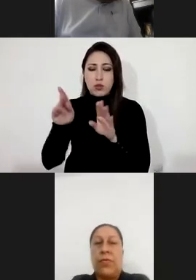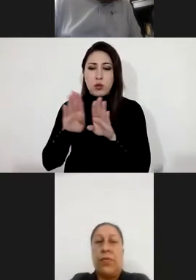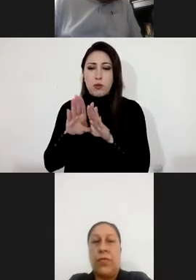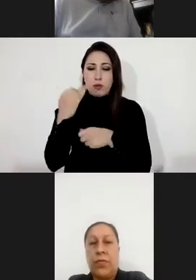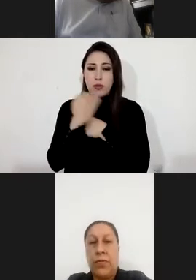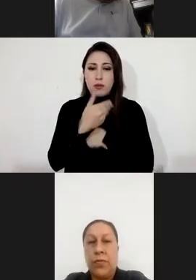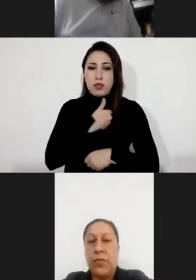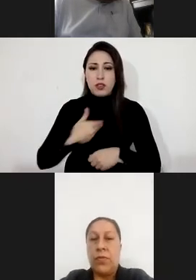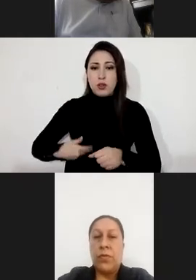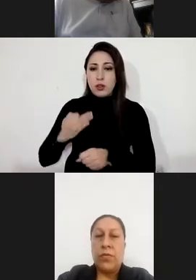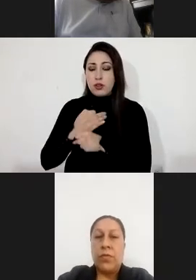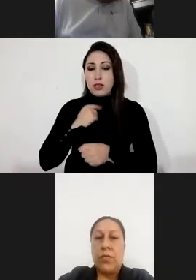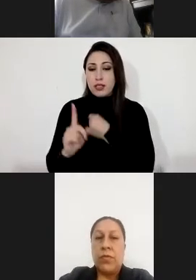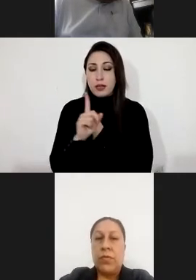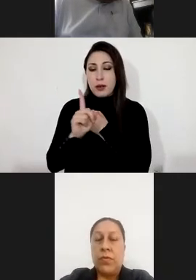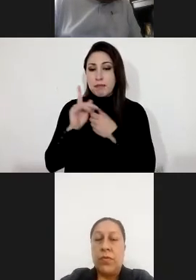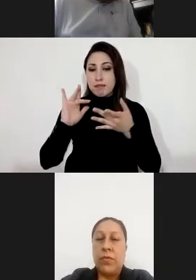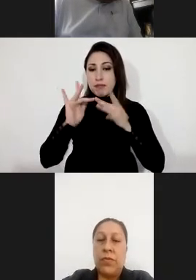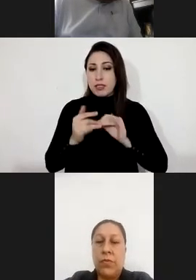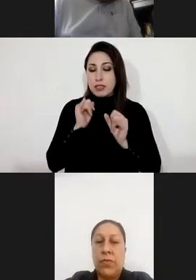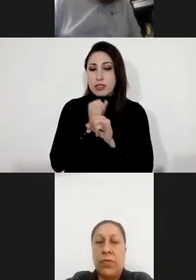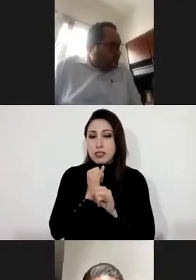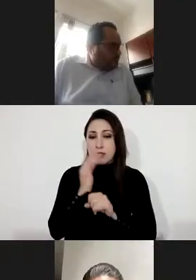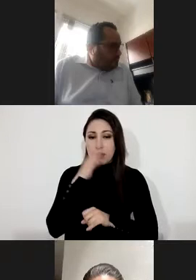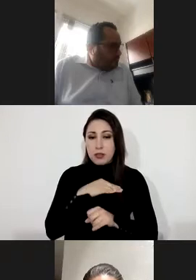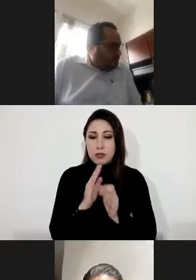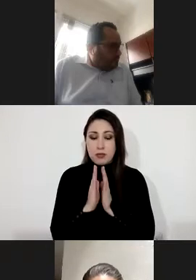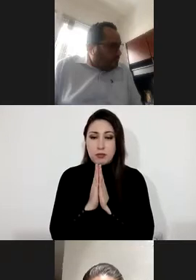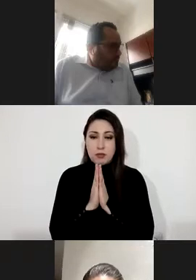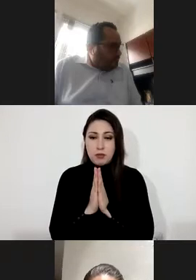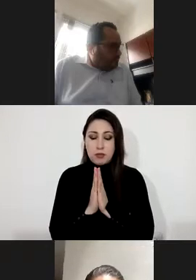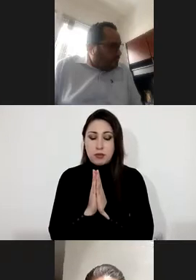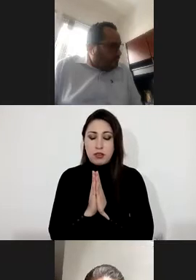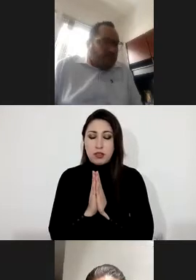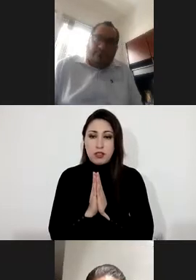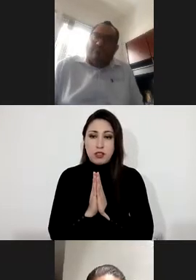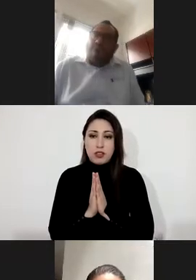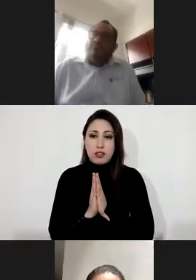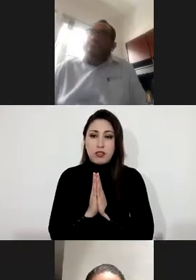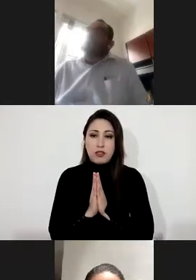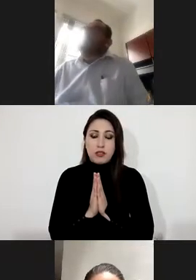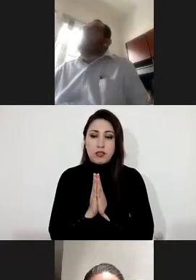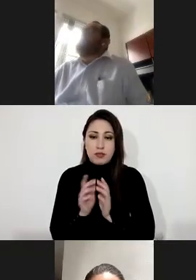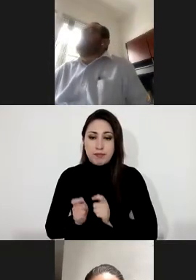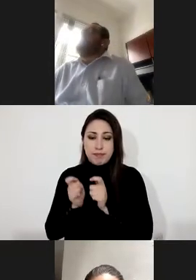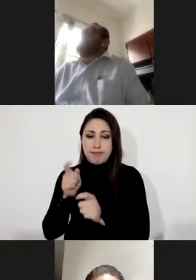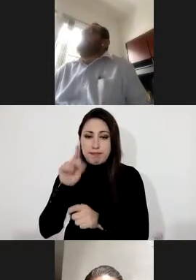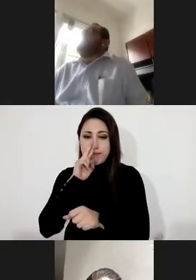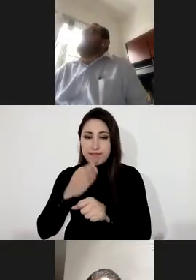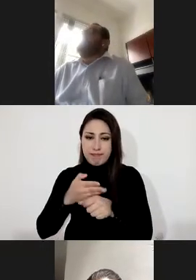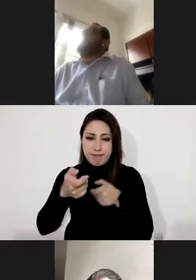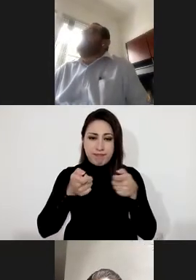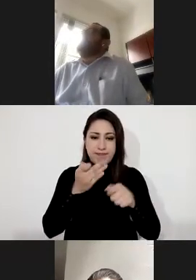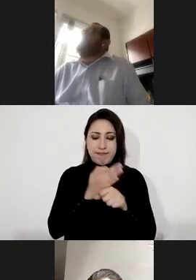que estoy presentando unas fallas técnicas aquí con mi conexión. Entonces, le voy a solicitar que conduzca, por favor, la